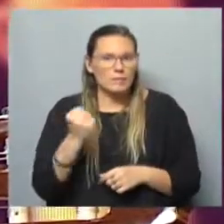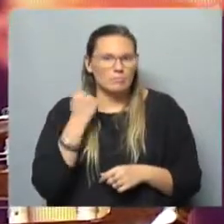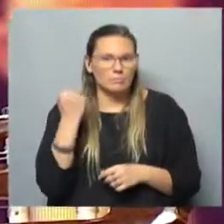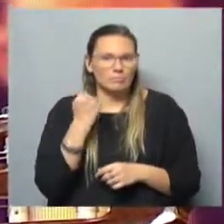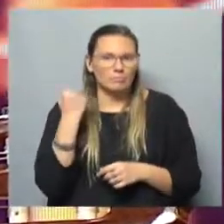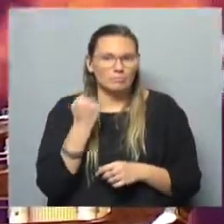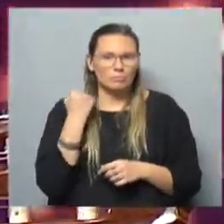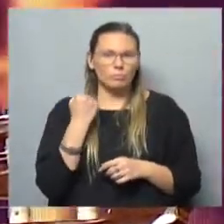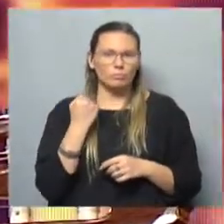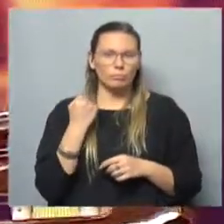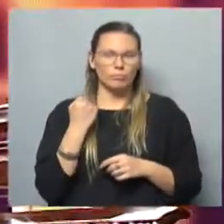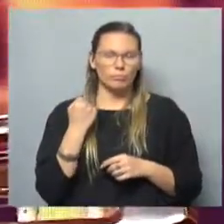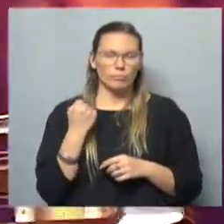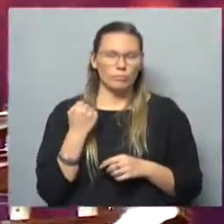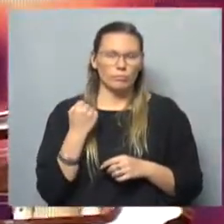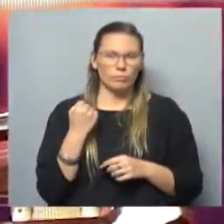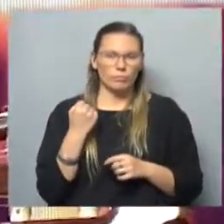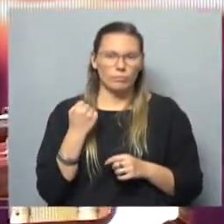importancia y que son